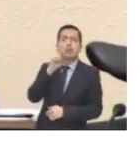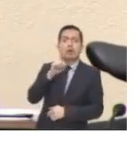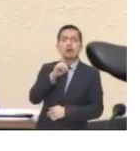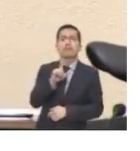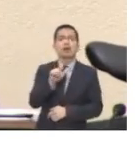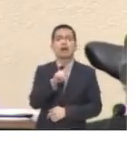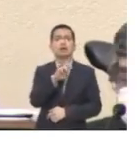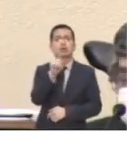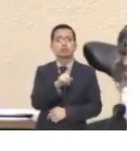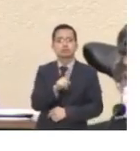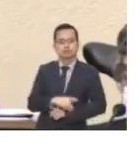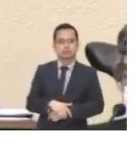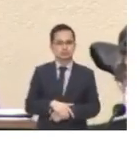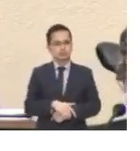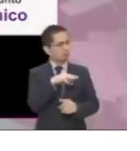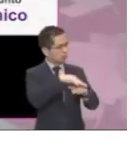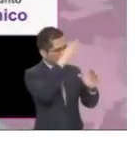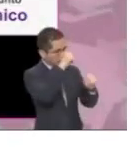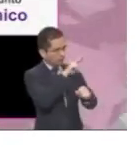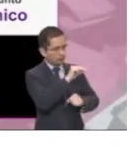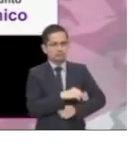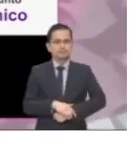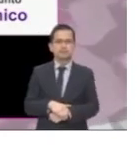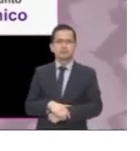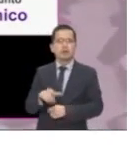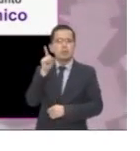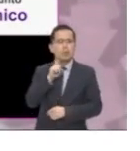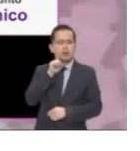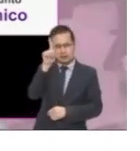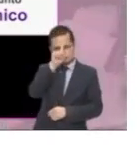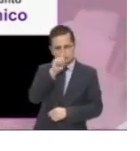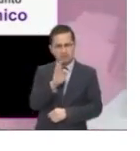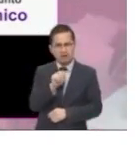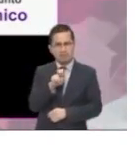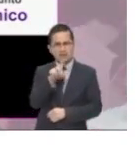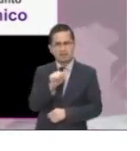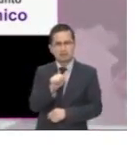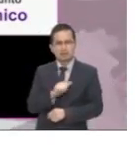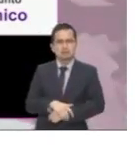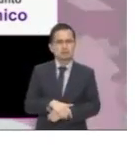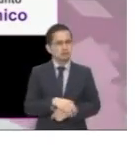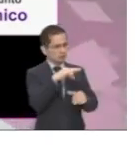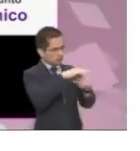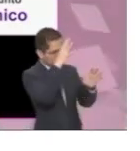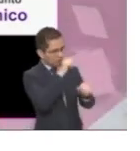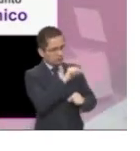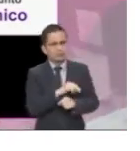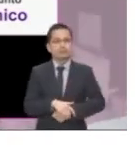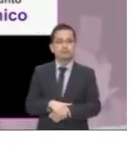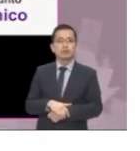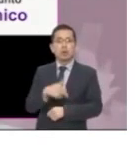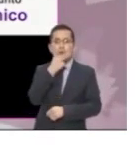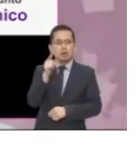equivale a suspender una garantía que solamente no puede hacer el congreso